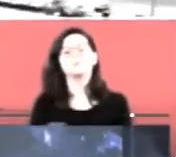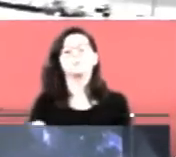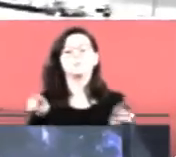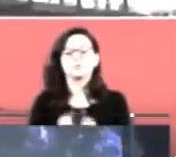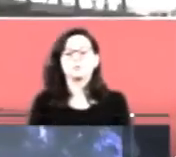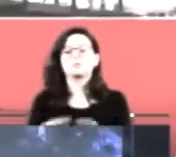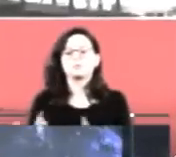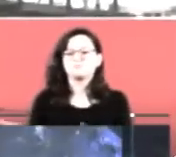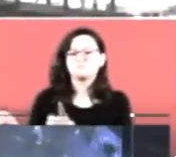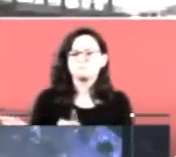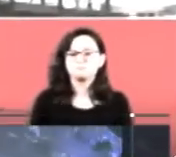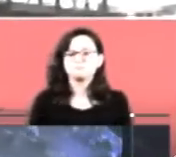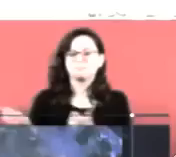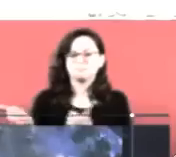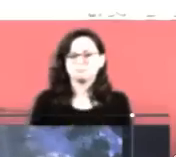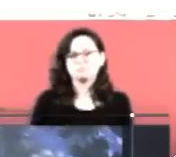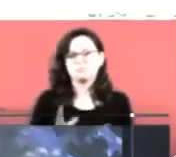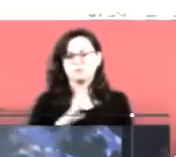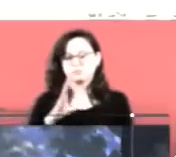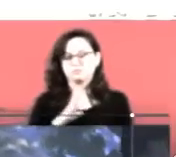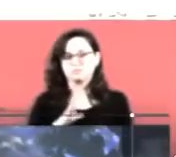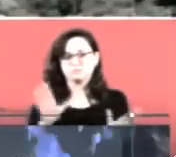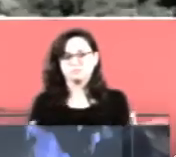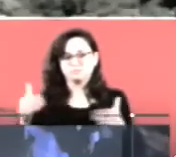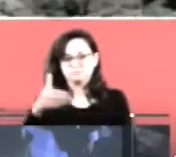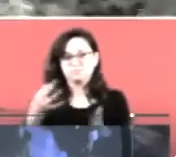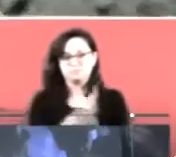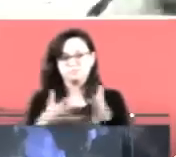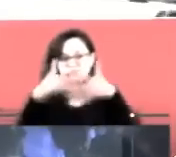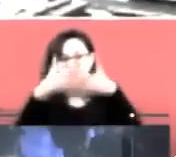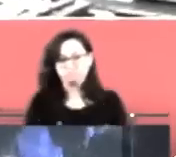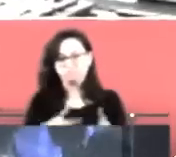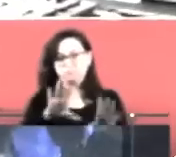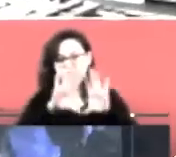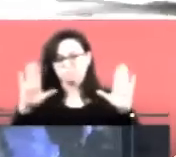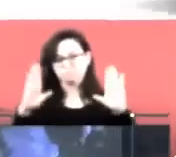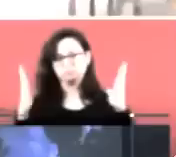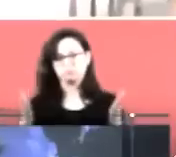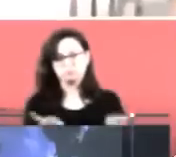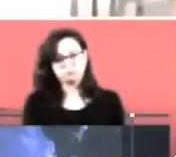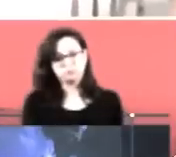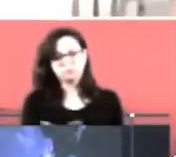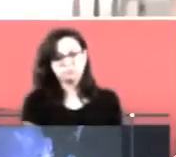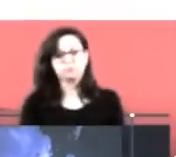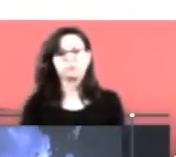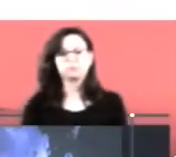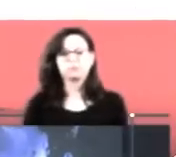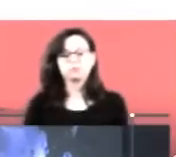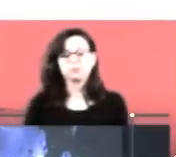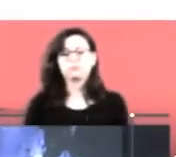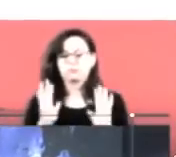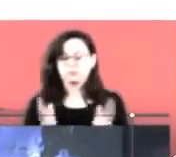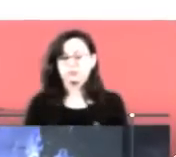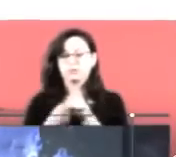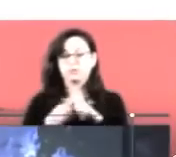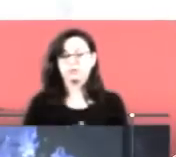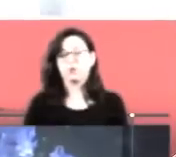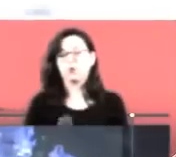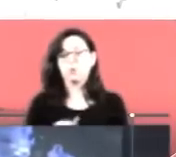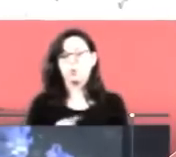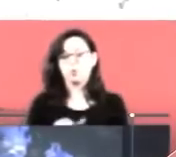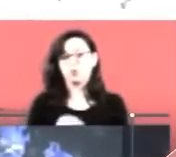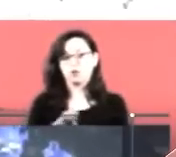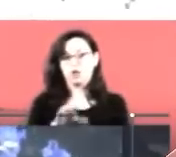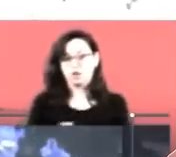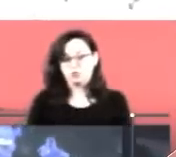16.5%. ¿Qué es la tasa de retorno? Exacto, para la gente que me escucha, ¿qué es la tasa interna de retorno? Es cuando tú haces un proyecto, tienes que